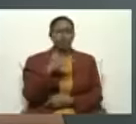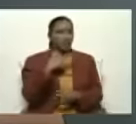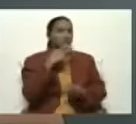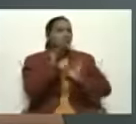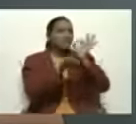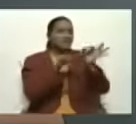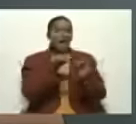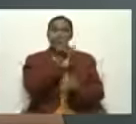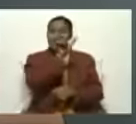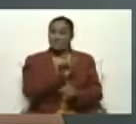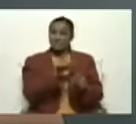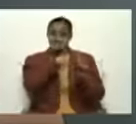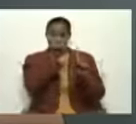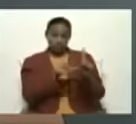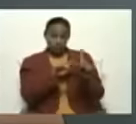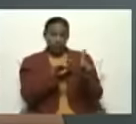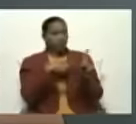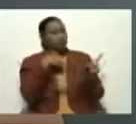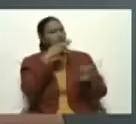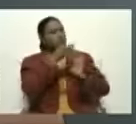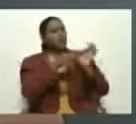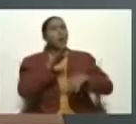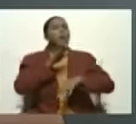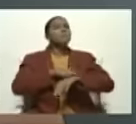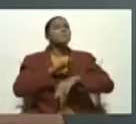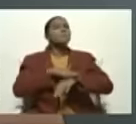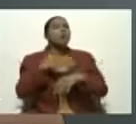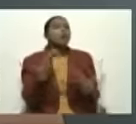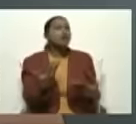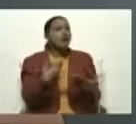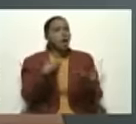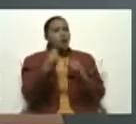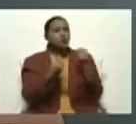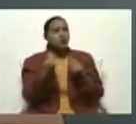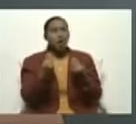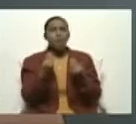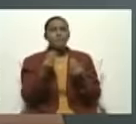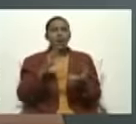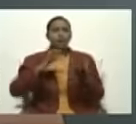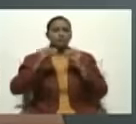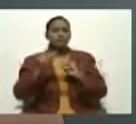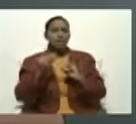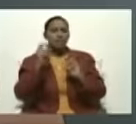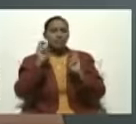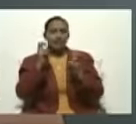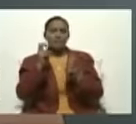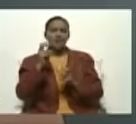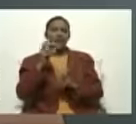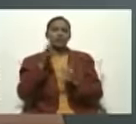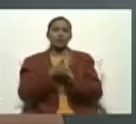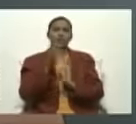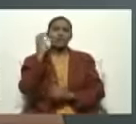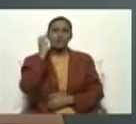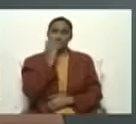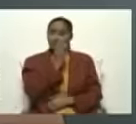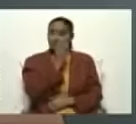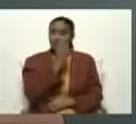cómo lo interpretamos y cómo interpretamos a Fidel. No es posible, y la generación que hoy estamos acá,